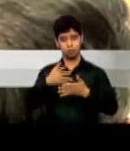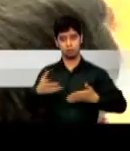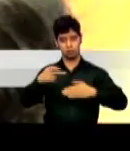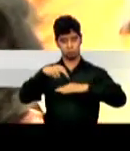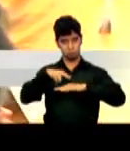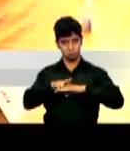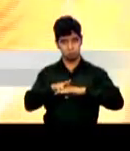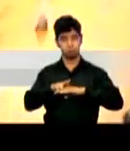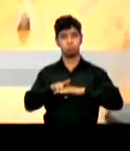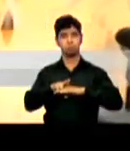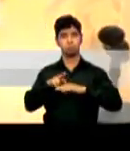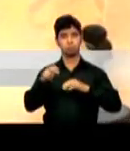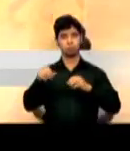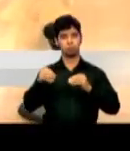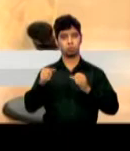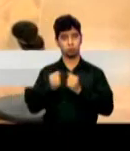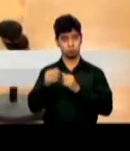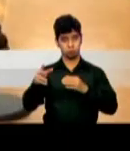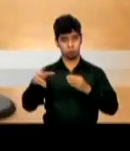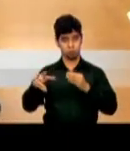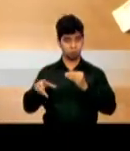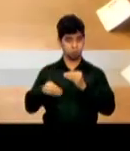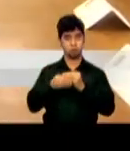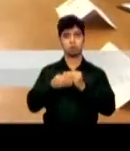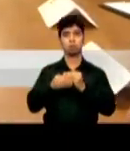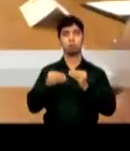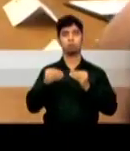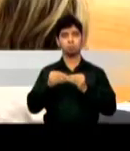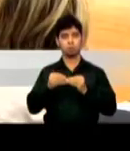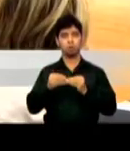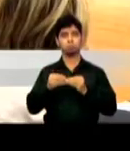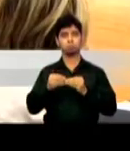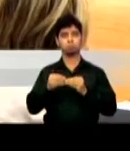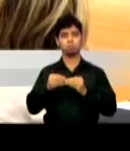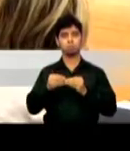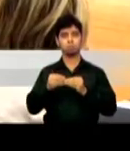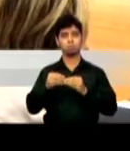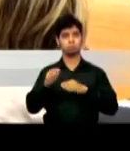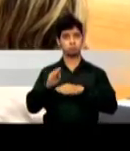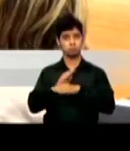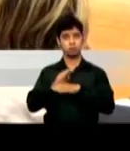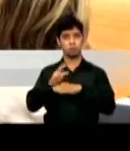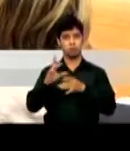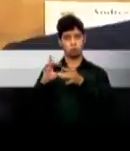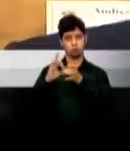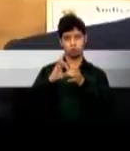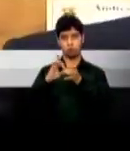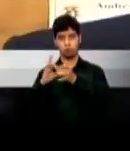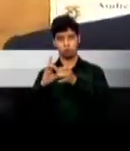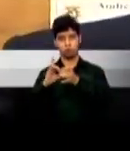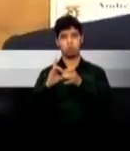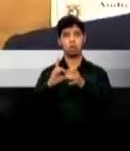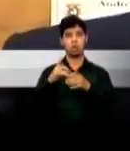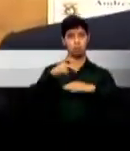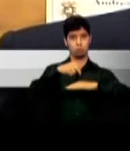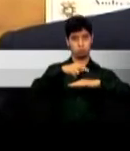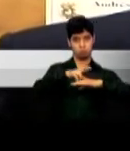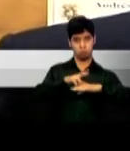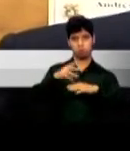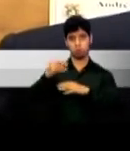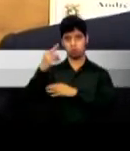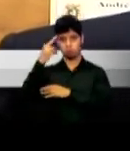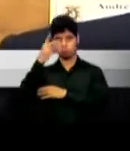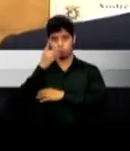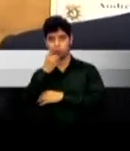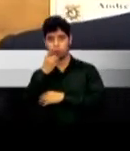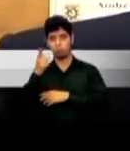Rico. A esto se suma el impulso a la creación de empresas de producción entre puertorriqueños y dominicanos para promover el desarrollo